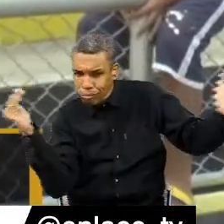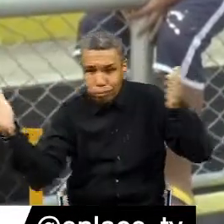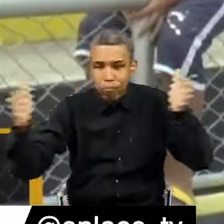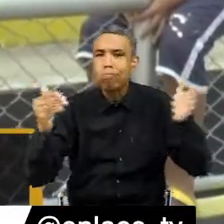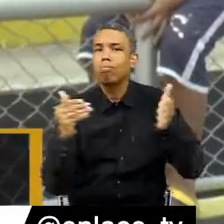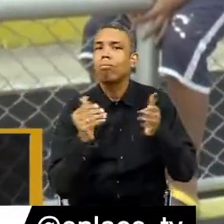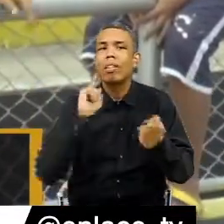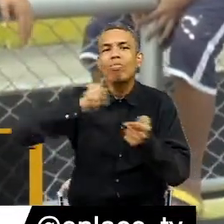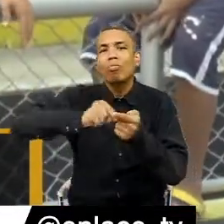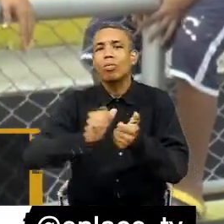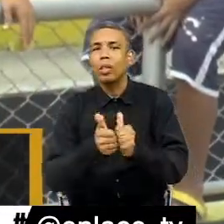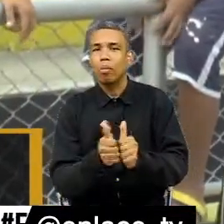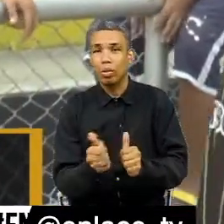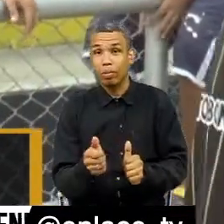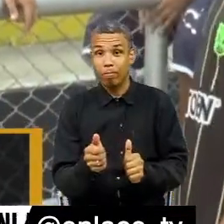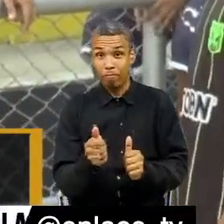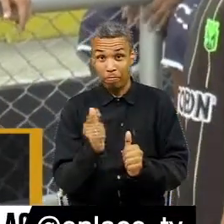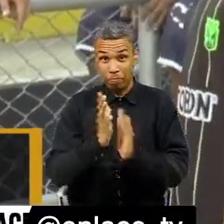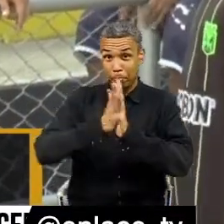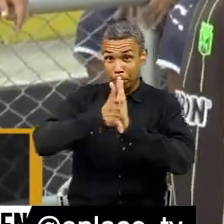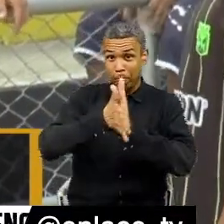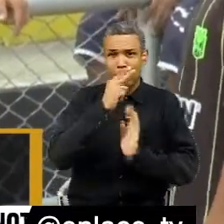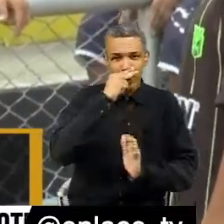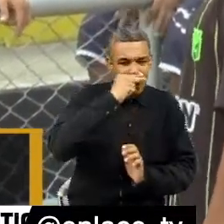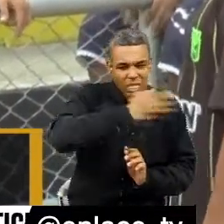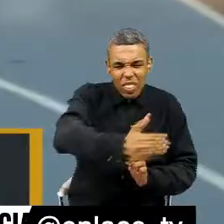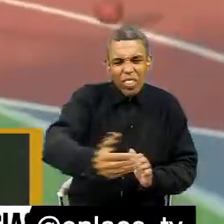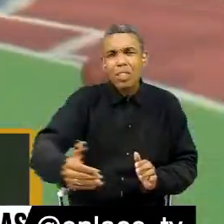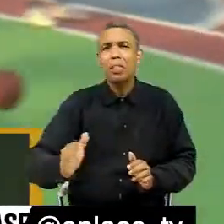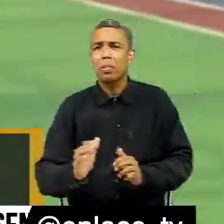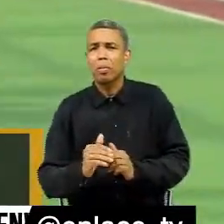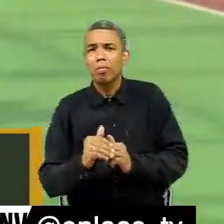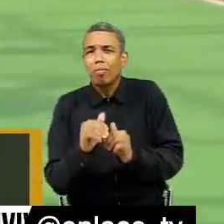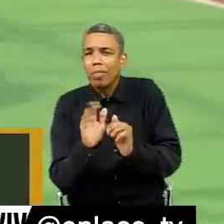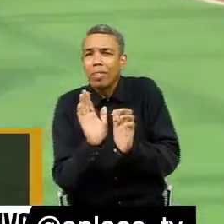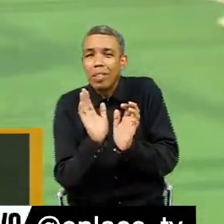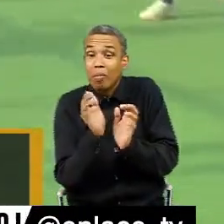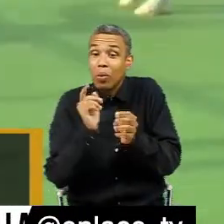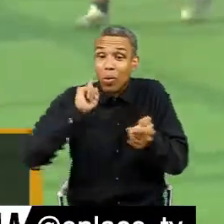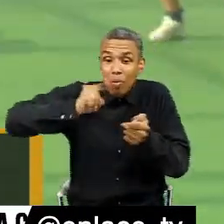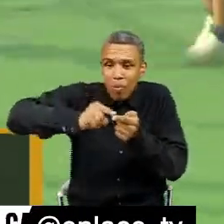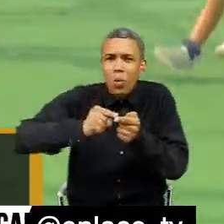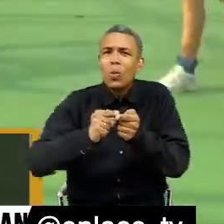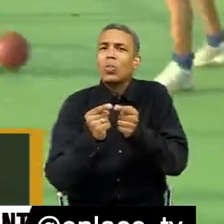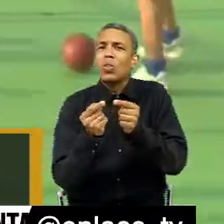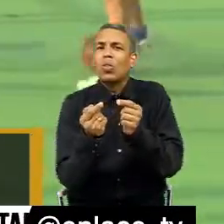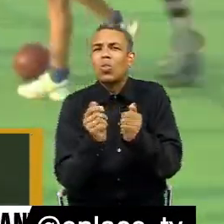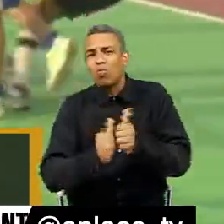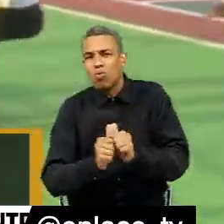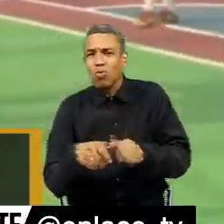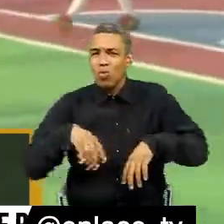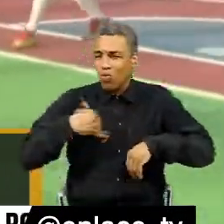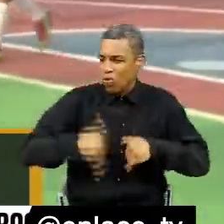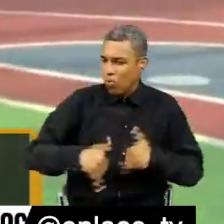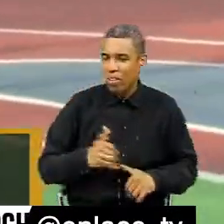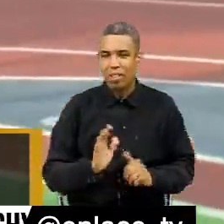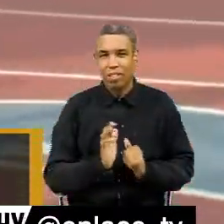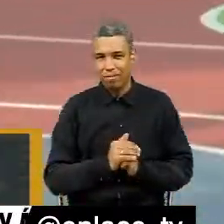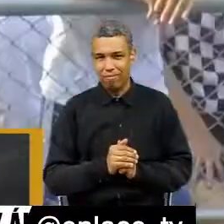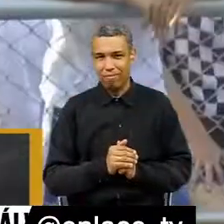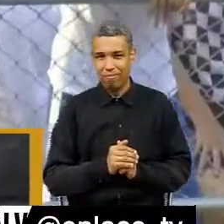los niños se recrearon, pudieron salir de su hábitat común, pudieron recrearse, y fue mi primera vez como